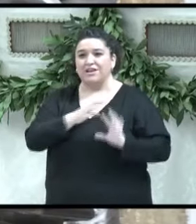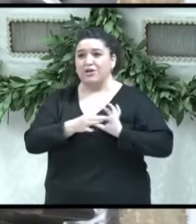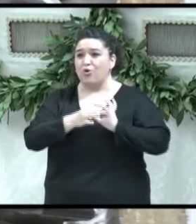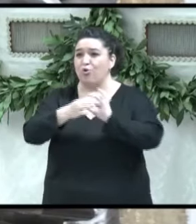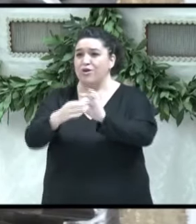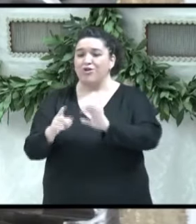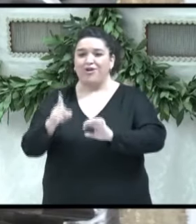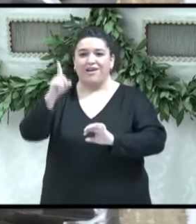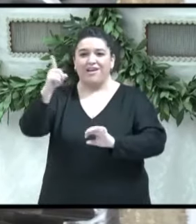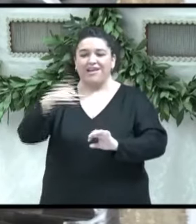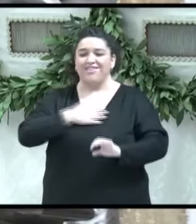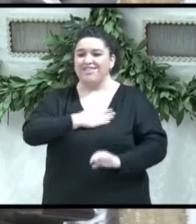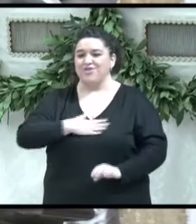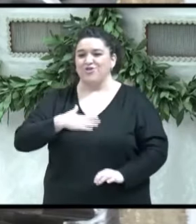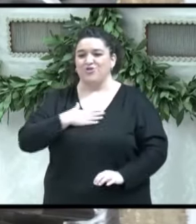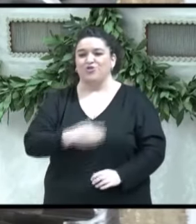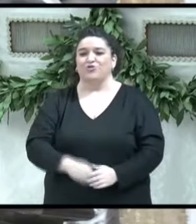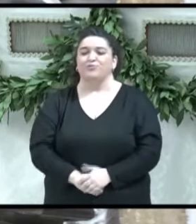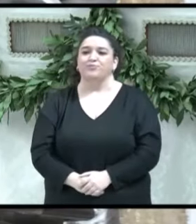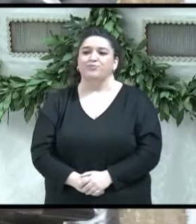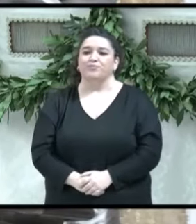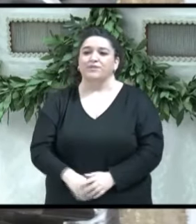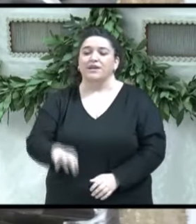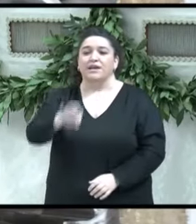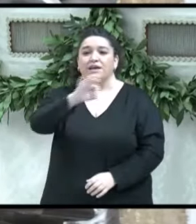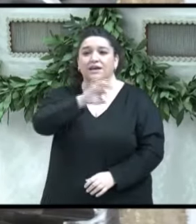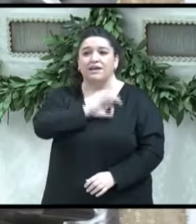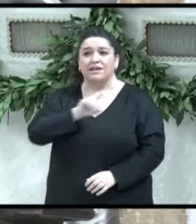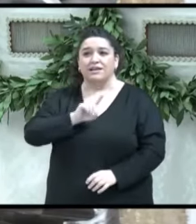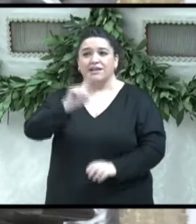acoge a él